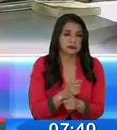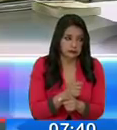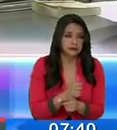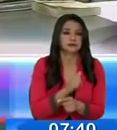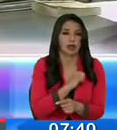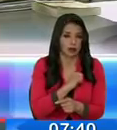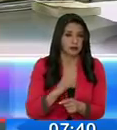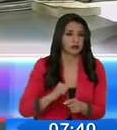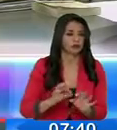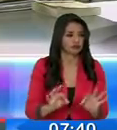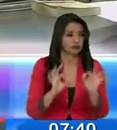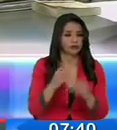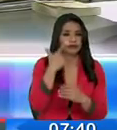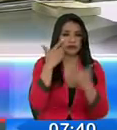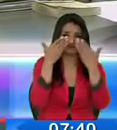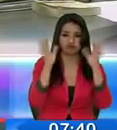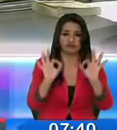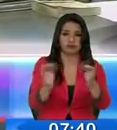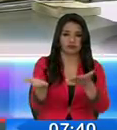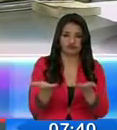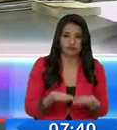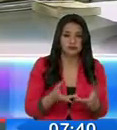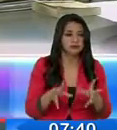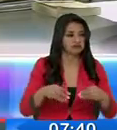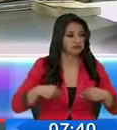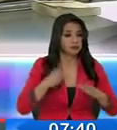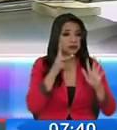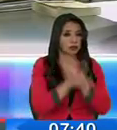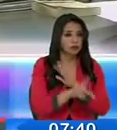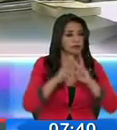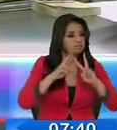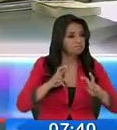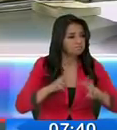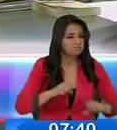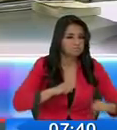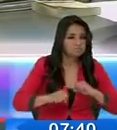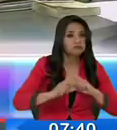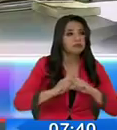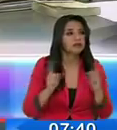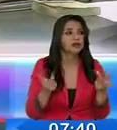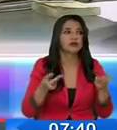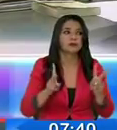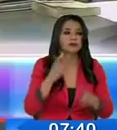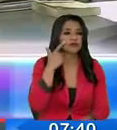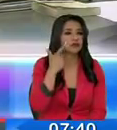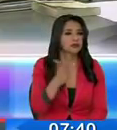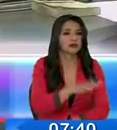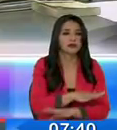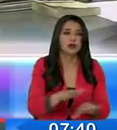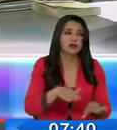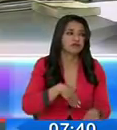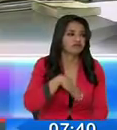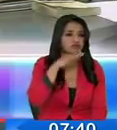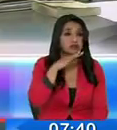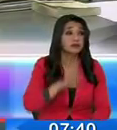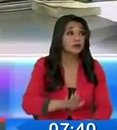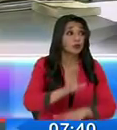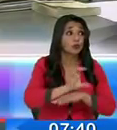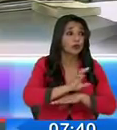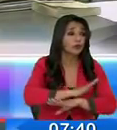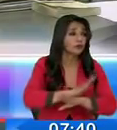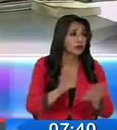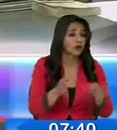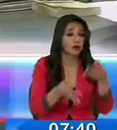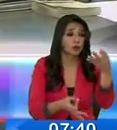de apertura en la Fiscalía en este momento, pero también nosotros entendemos que está rebasada la Fiscalía, porque en este país ha